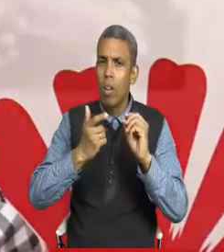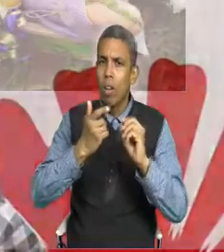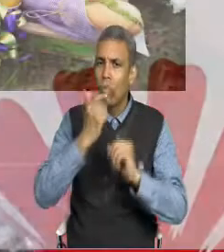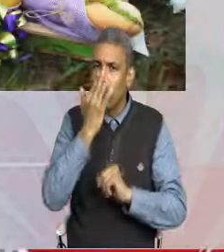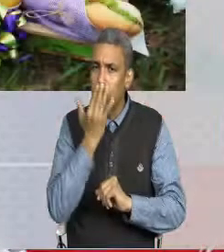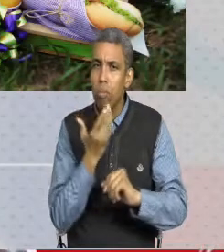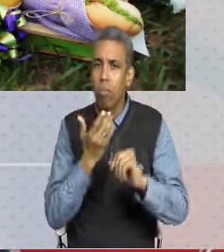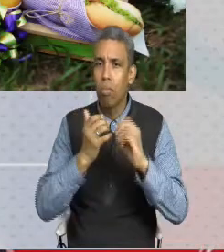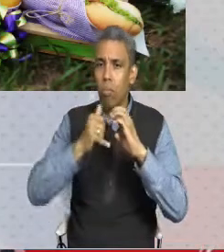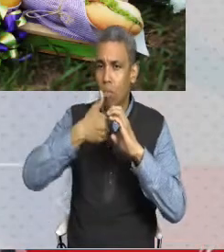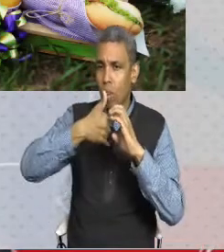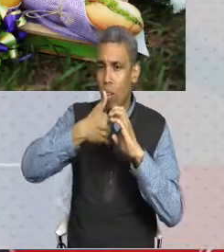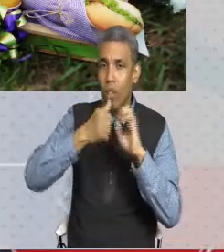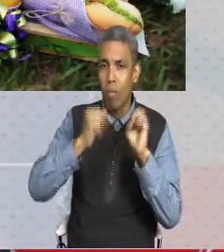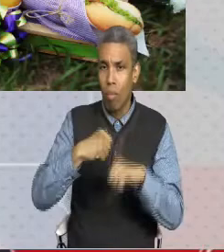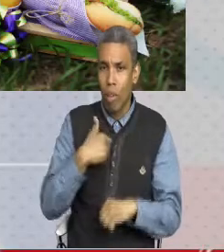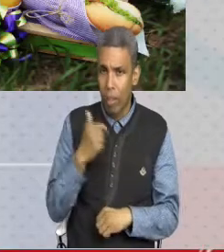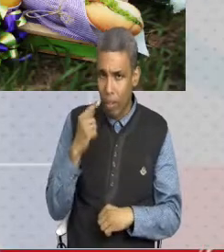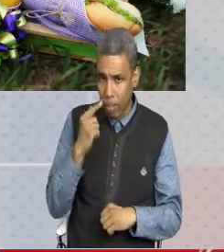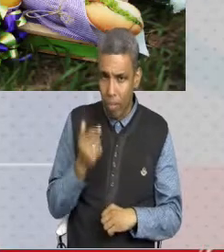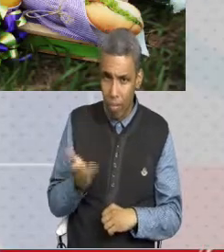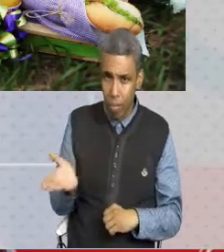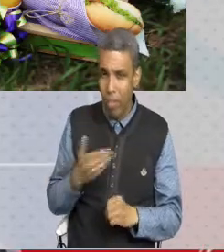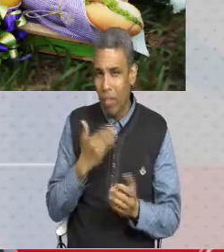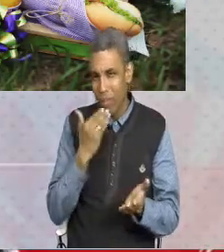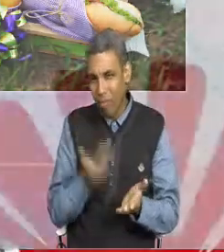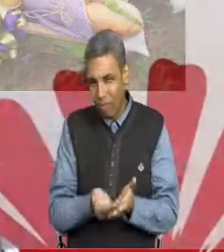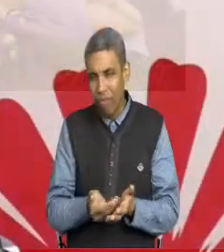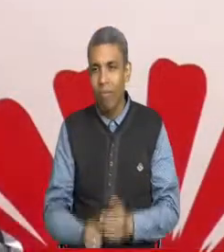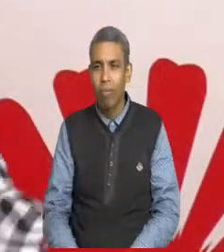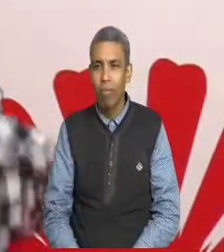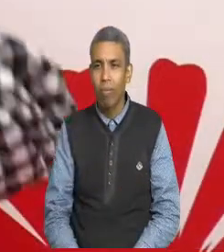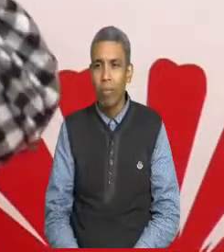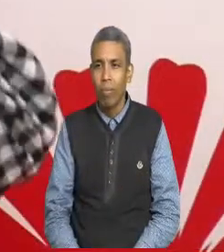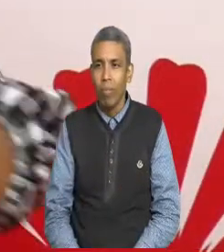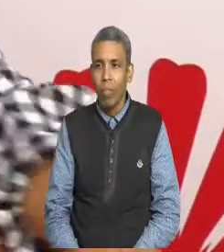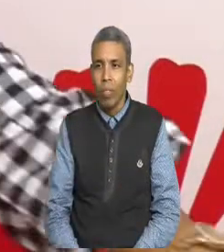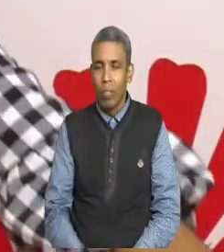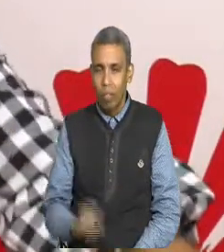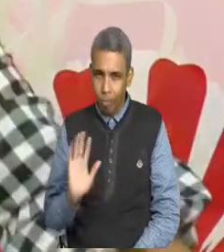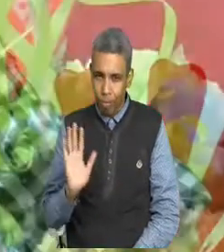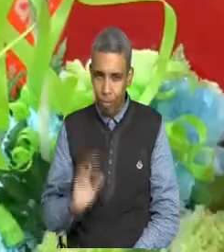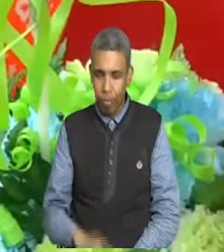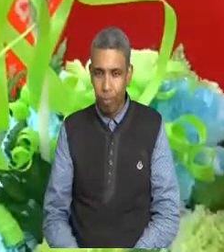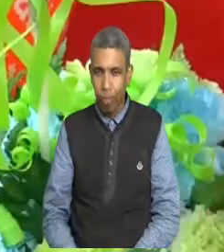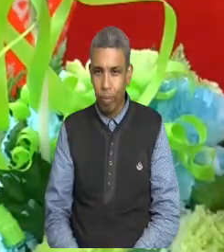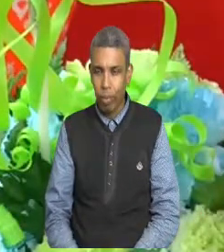que llamen y puedan hacer sus pedidos. Muchísimas gracias por habernos acompañado el día de hoy. Chao.